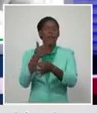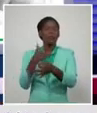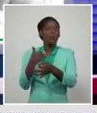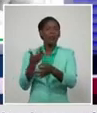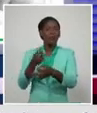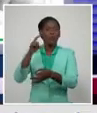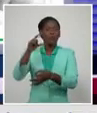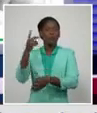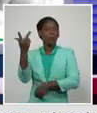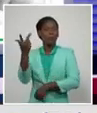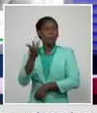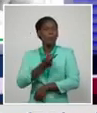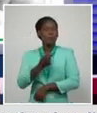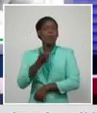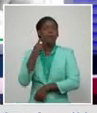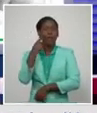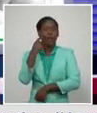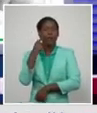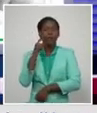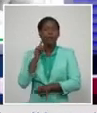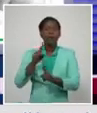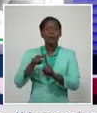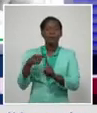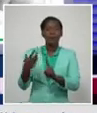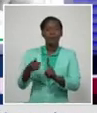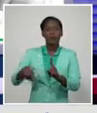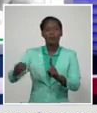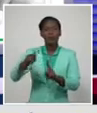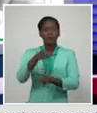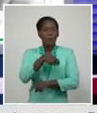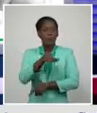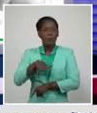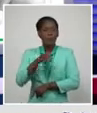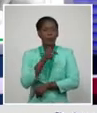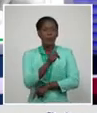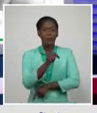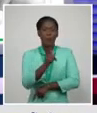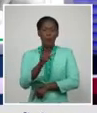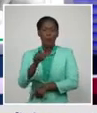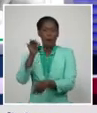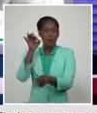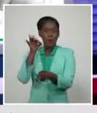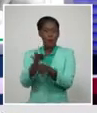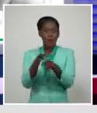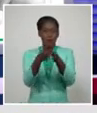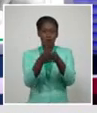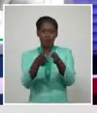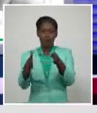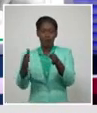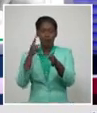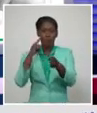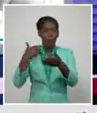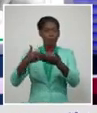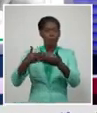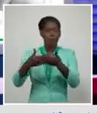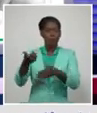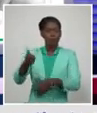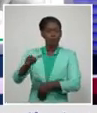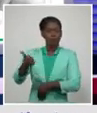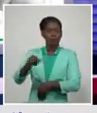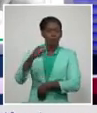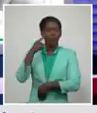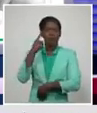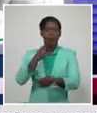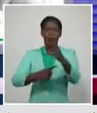propósito de evaluar la seguridad del candidato vacunal Abdala, inició en Santiago de Cuba el ensayo de intervención controlada en voluntarios